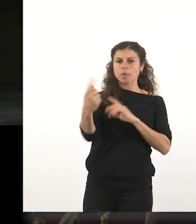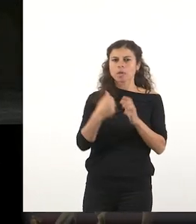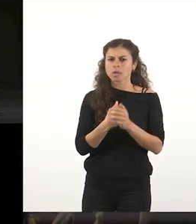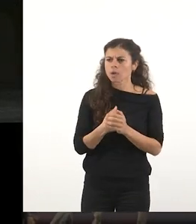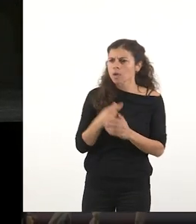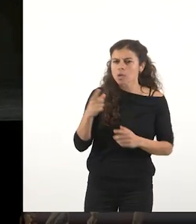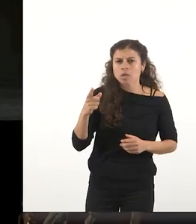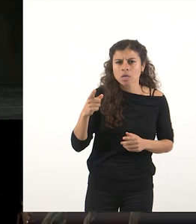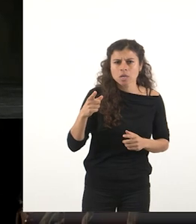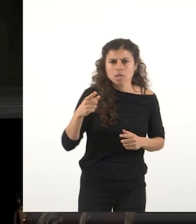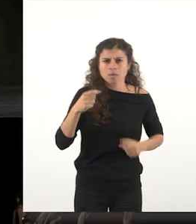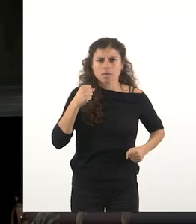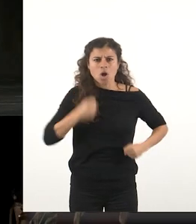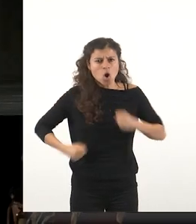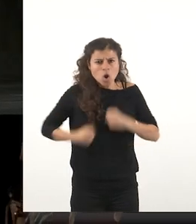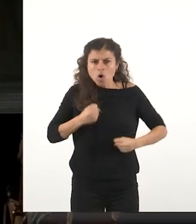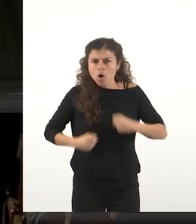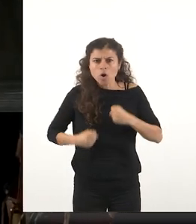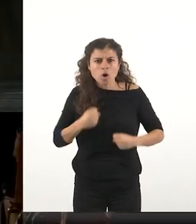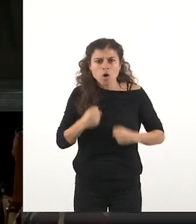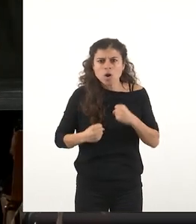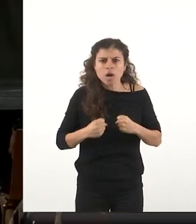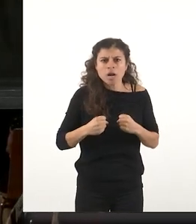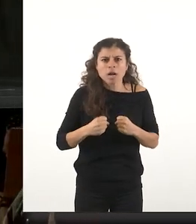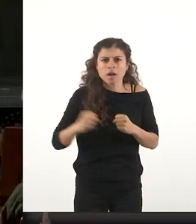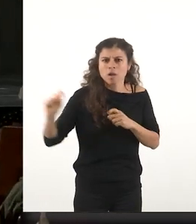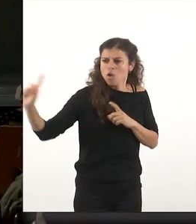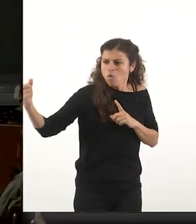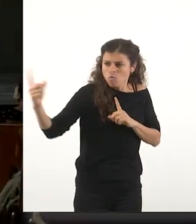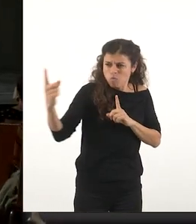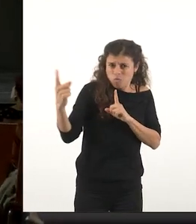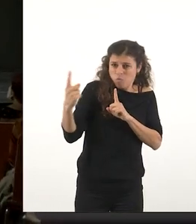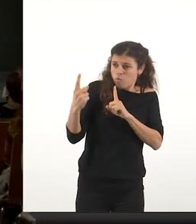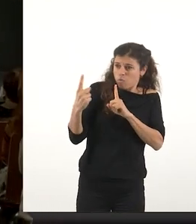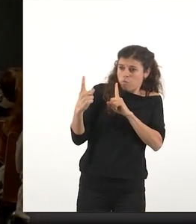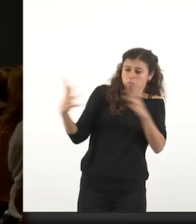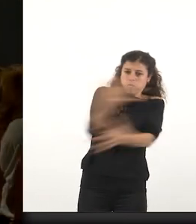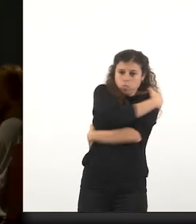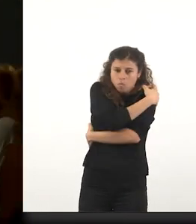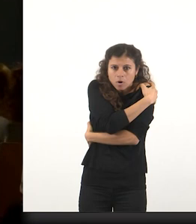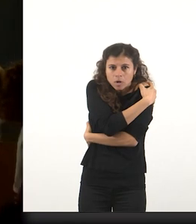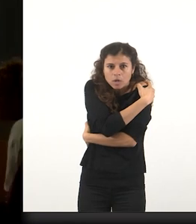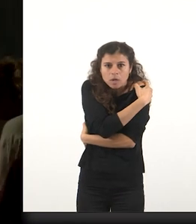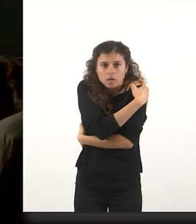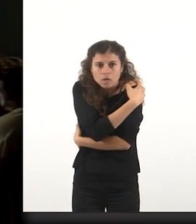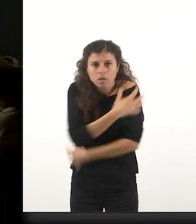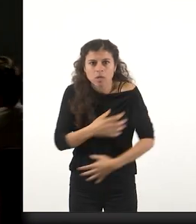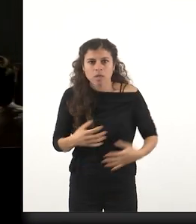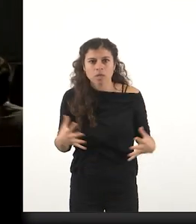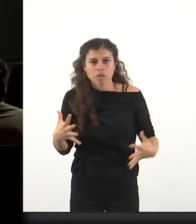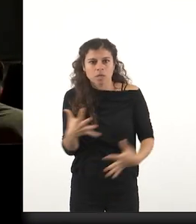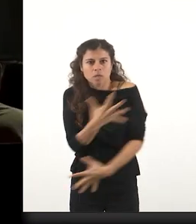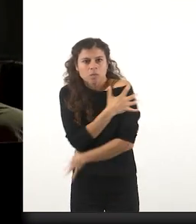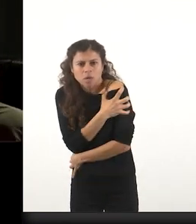Mire, yo eché a correr como nunca había corrido en mi vida, tío. Y viene Antonio detrás mío, derrapando, y me hace, tía, por favor, para, ¿vale? Me estoy volviendo loco, tío.